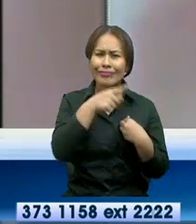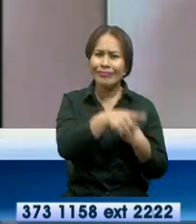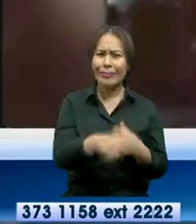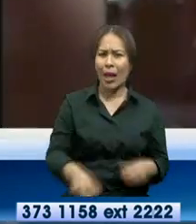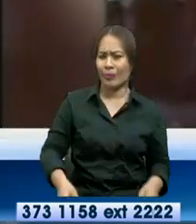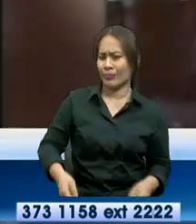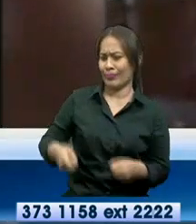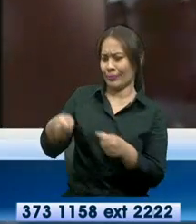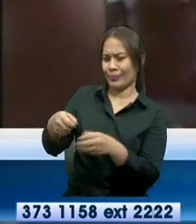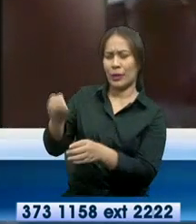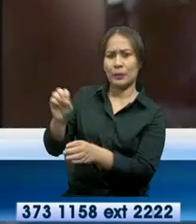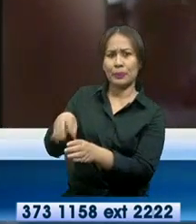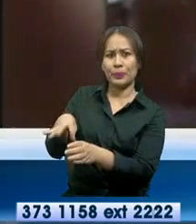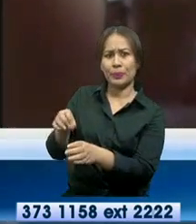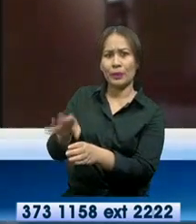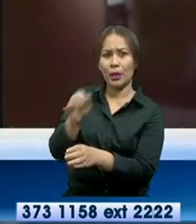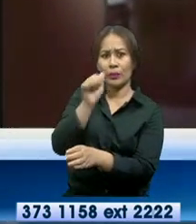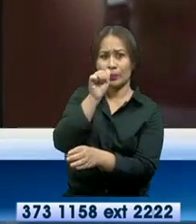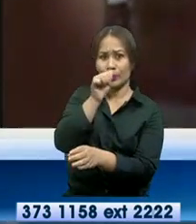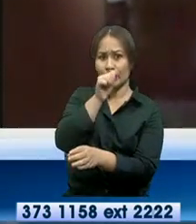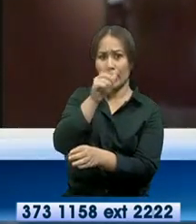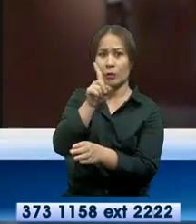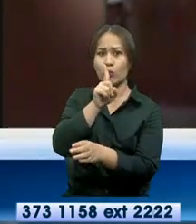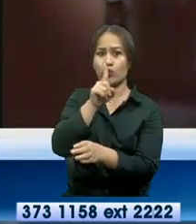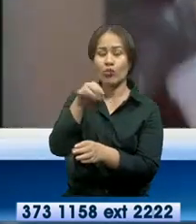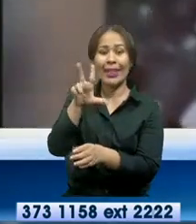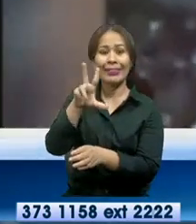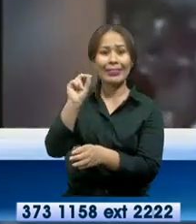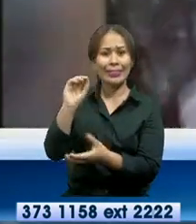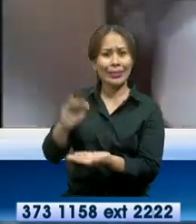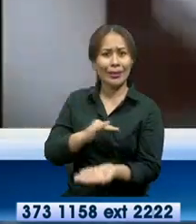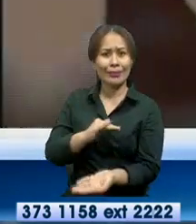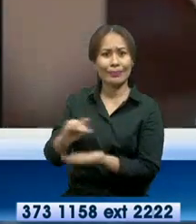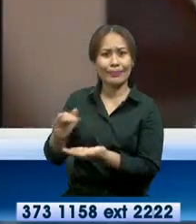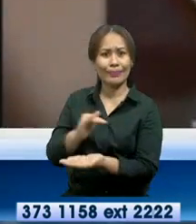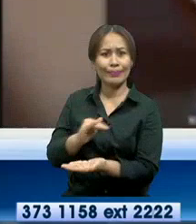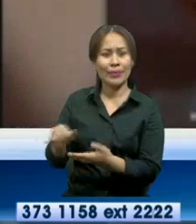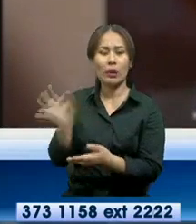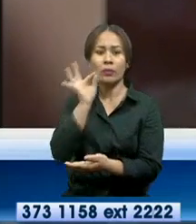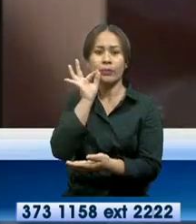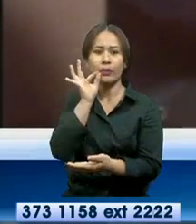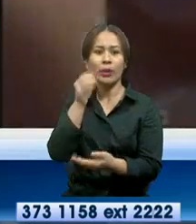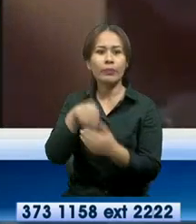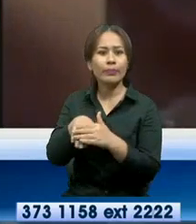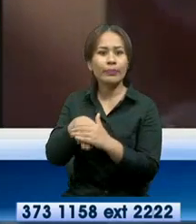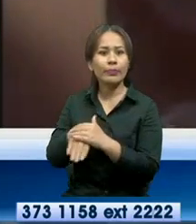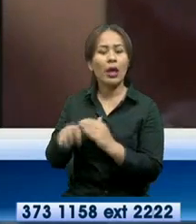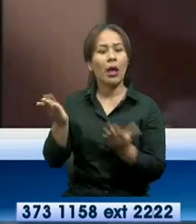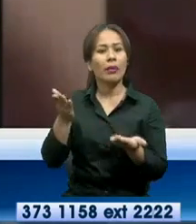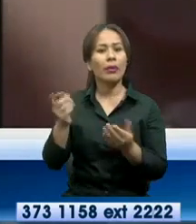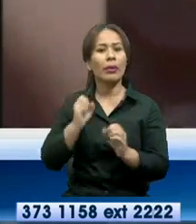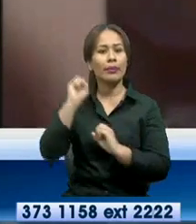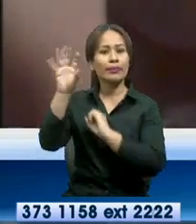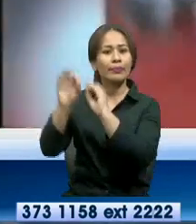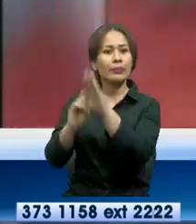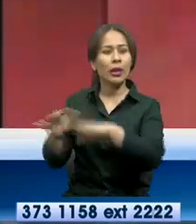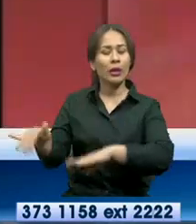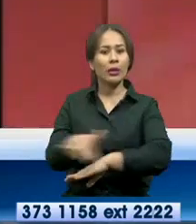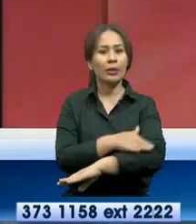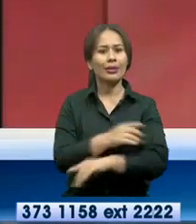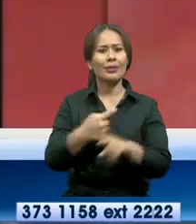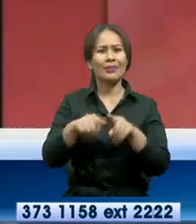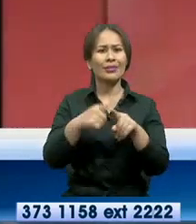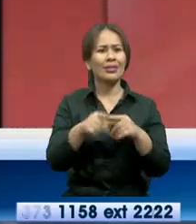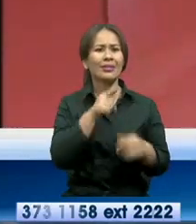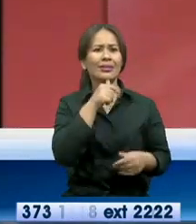de yute que fue embarcado como encomienda, cargado con 30 paquetes de marihuana. En esta ocasión evitaron que lleguen a las calles, plazas e